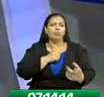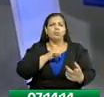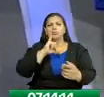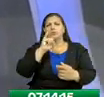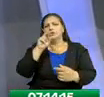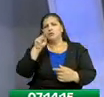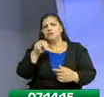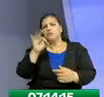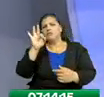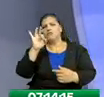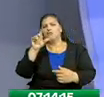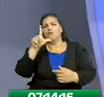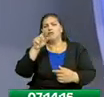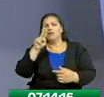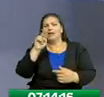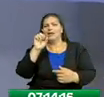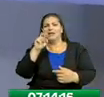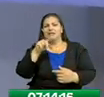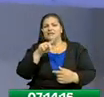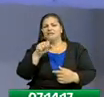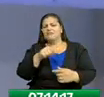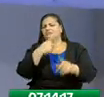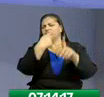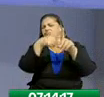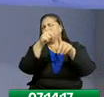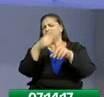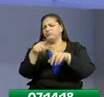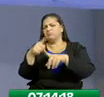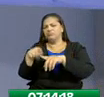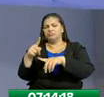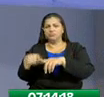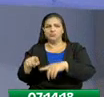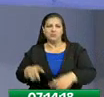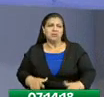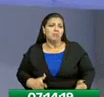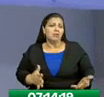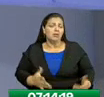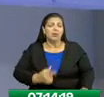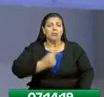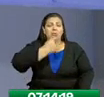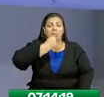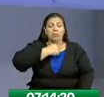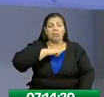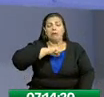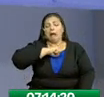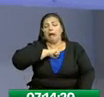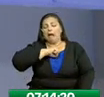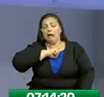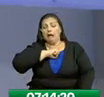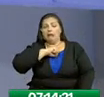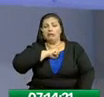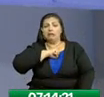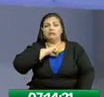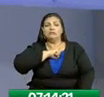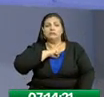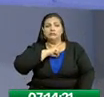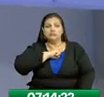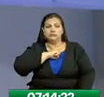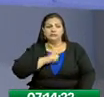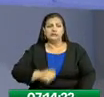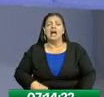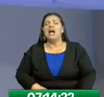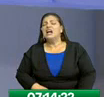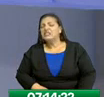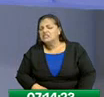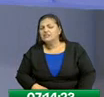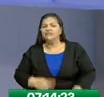caso del coronavirus es la neumonía, no necesariamente. Como siempre hemos comentado, son los grupos de riesgo que